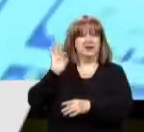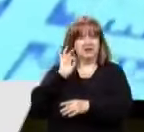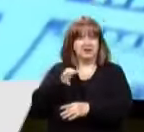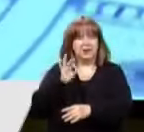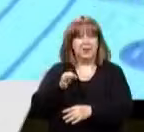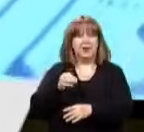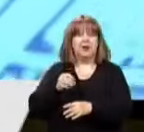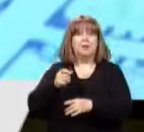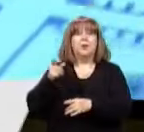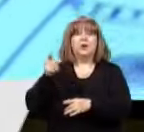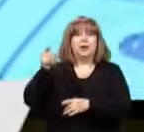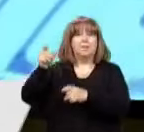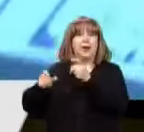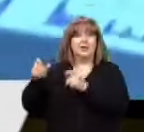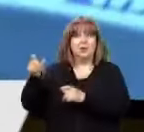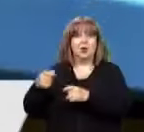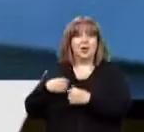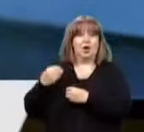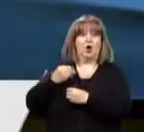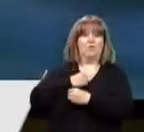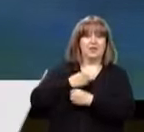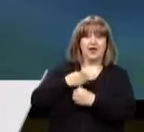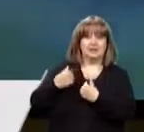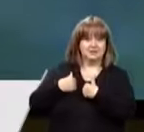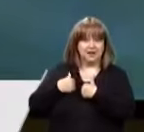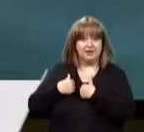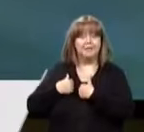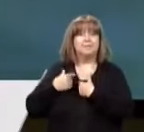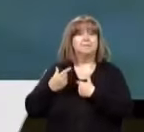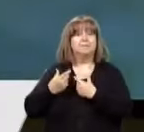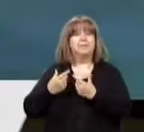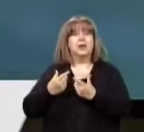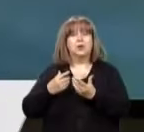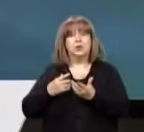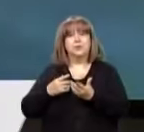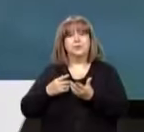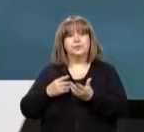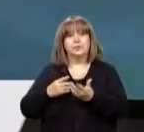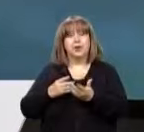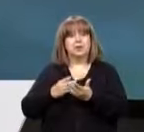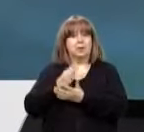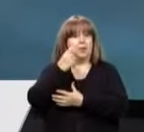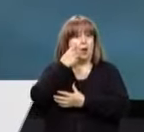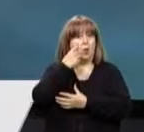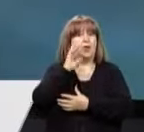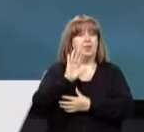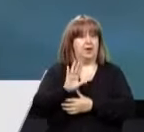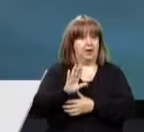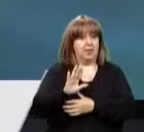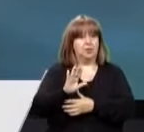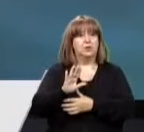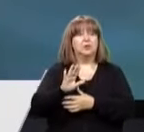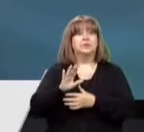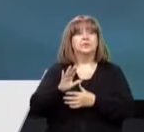las personas confían en lo que vos le estás diciendo que hagan pero siempre las o sea Siempre hay que tener en cuenta el perfil que yo tengo